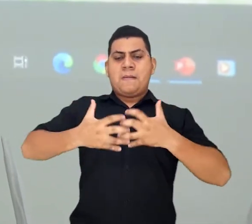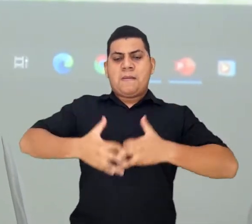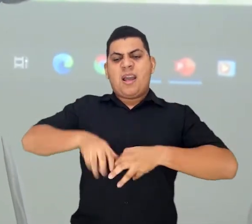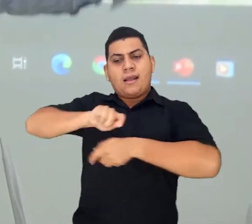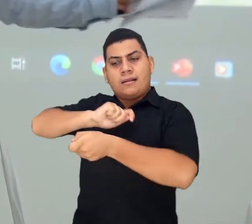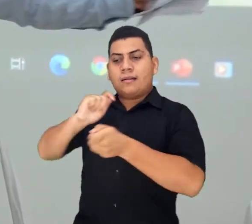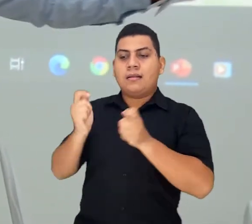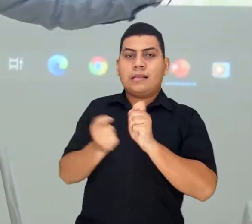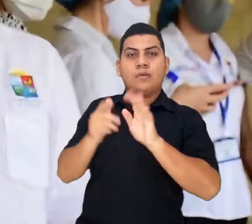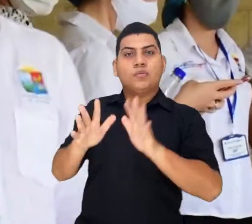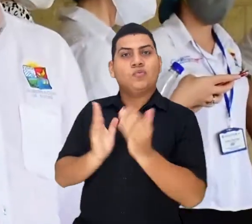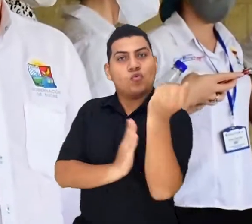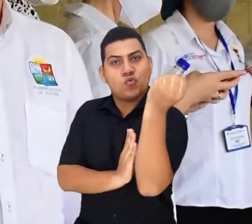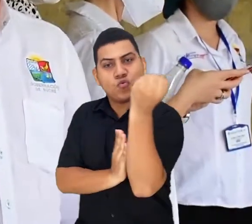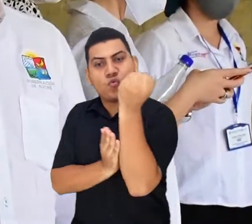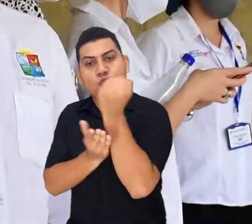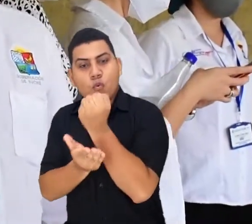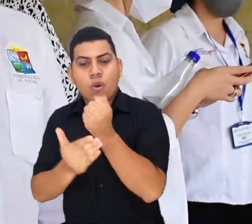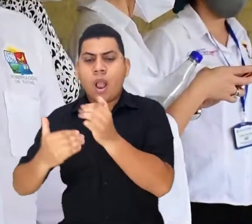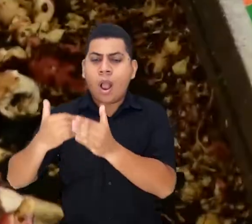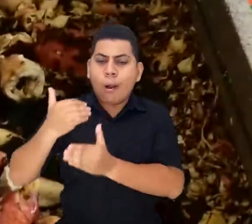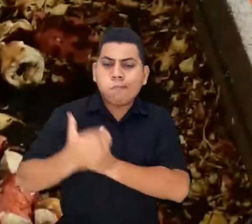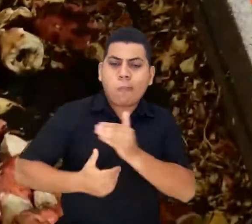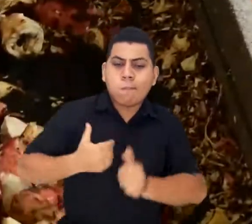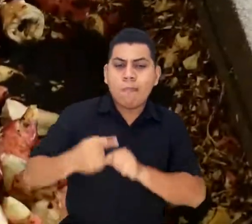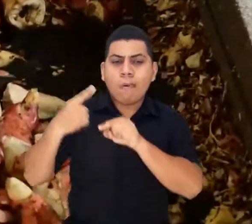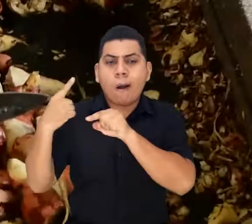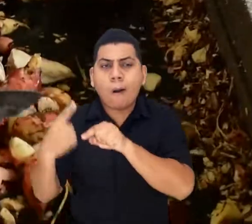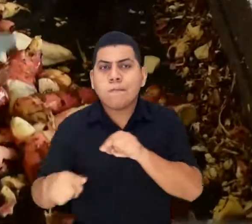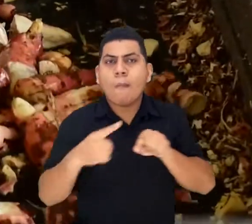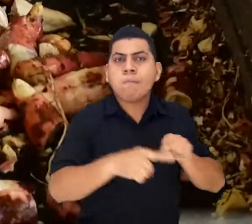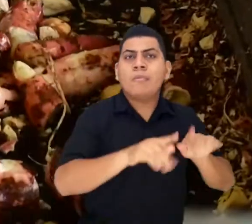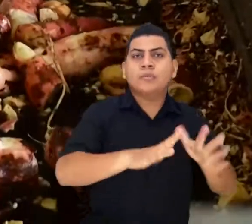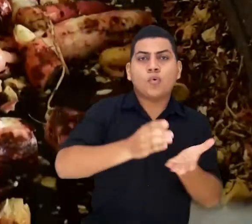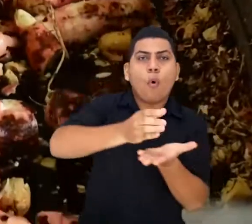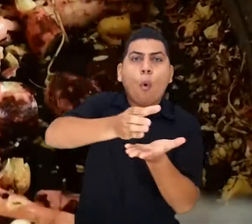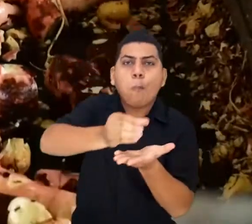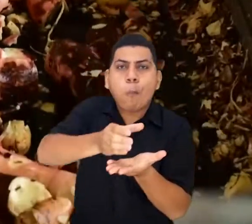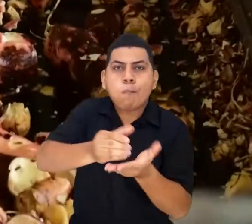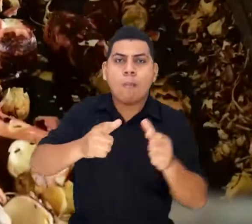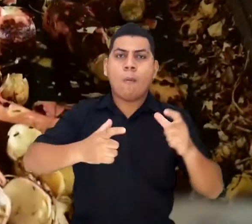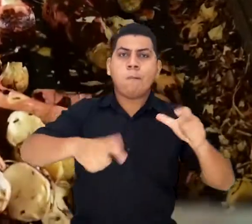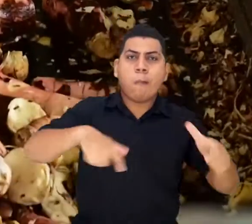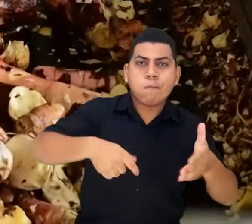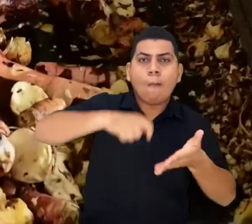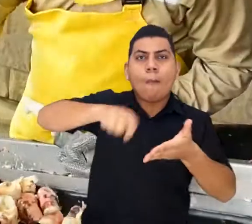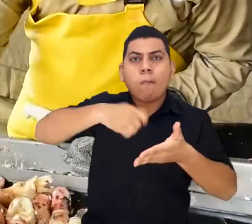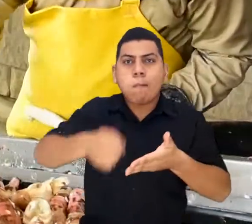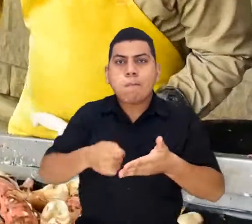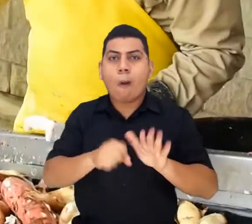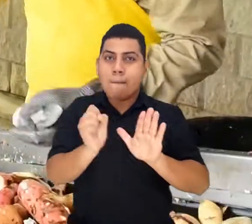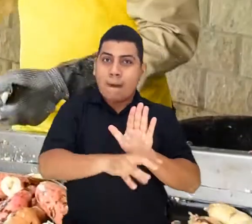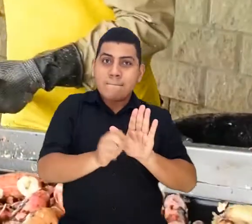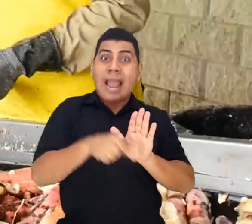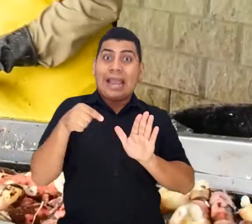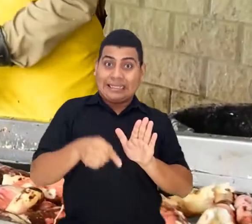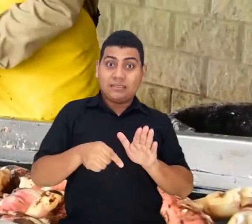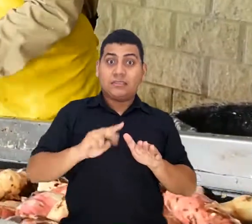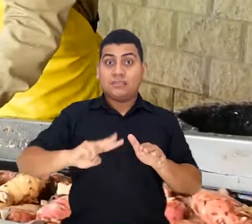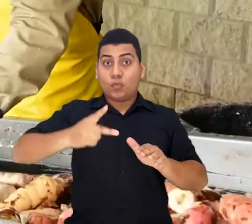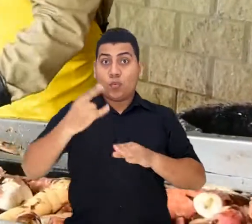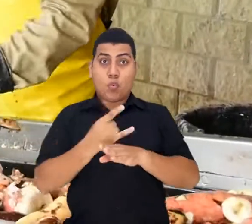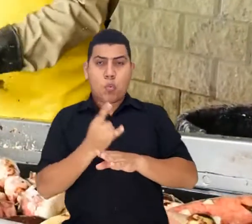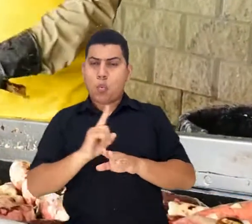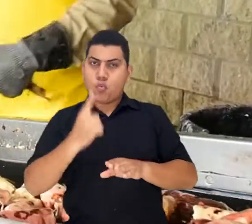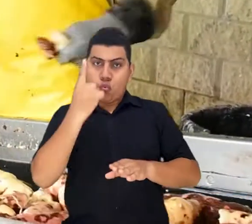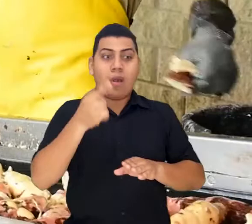transformación agrobiotecnológica de la yuca en productos que reemplacen a los derivados del plástico, para la cual el gobierno